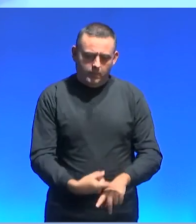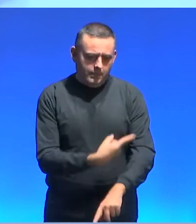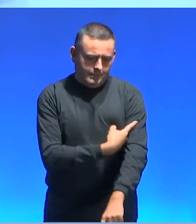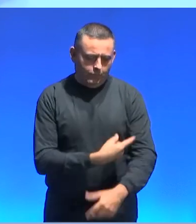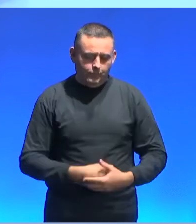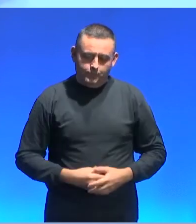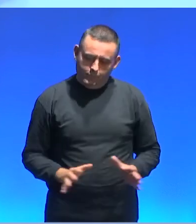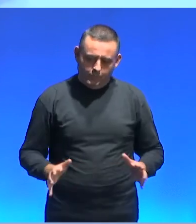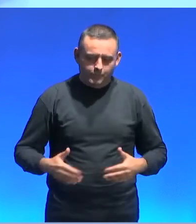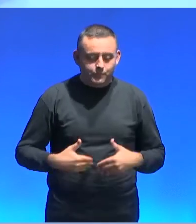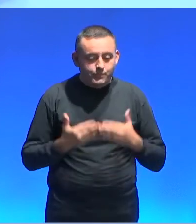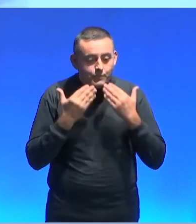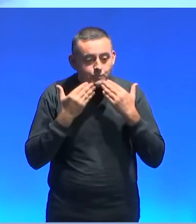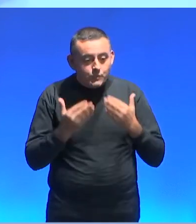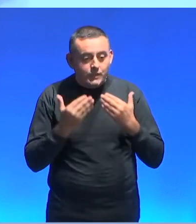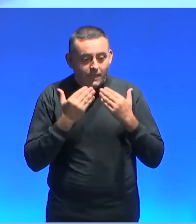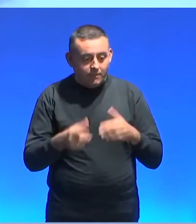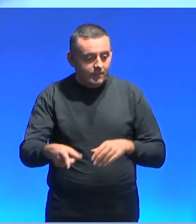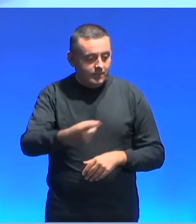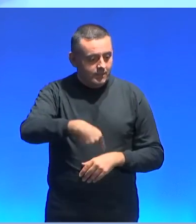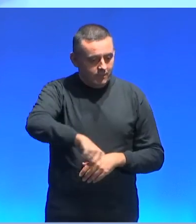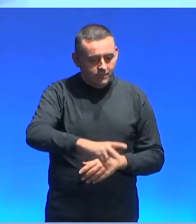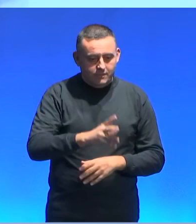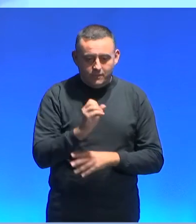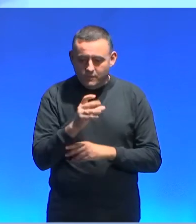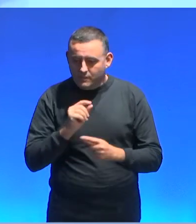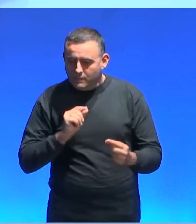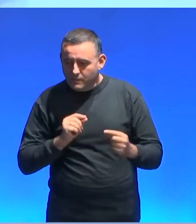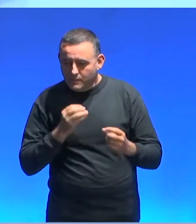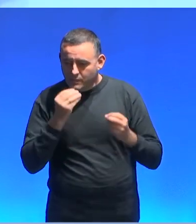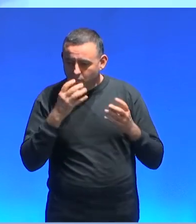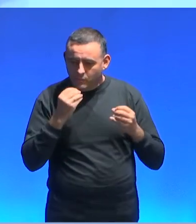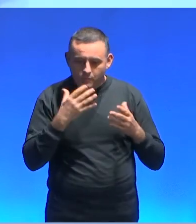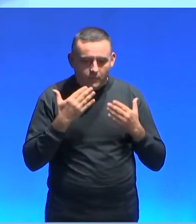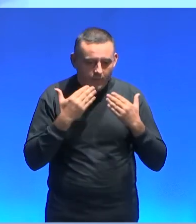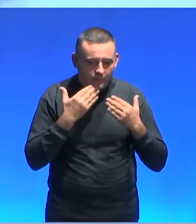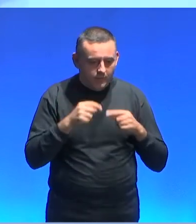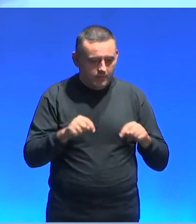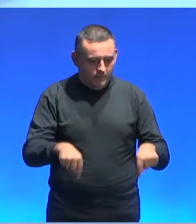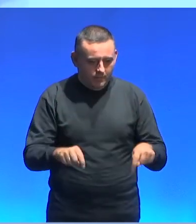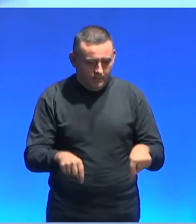sido un grandísimo debate, muchísimas, muchísimas gracias. Tenemos un trabajo muy